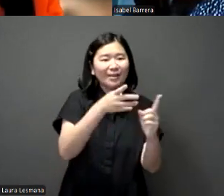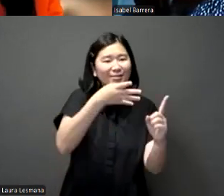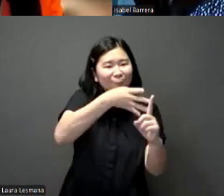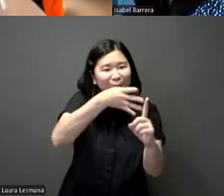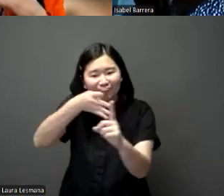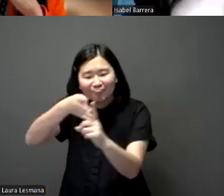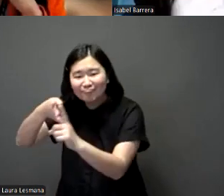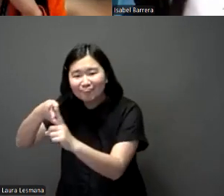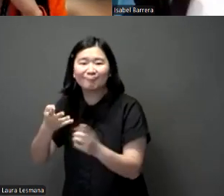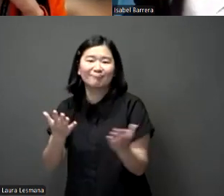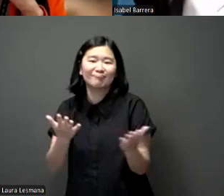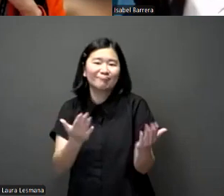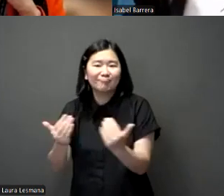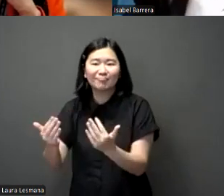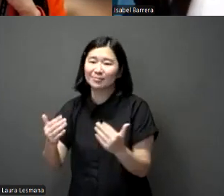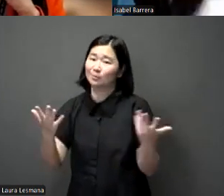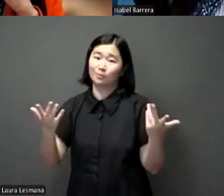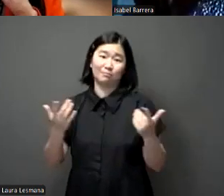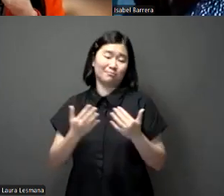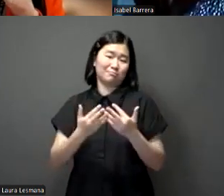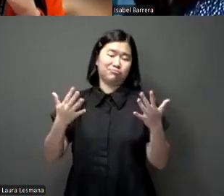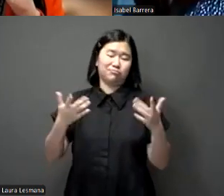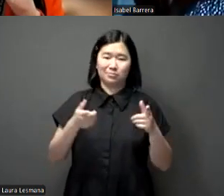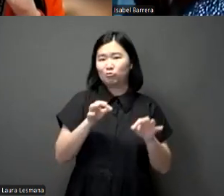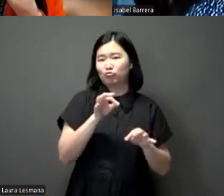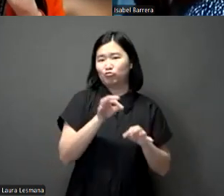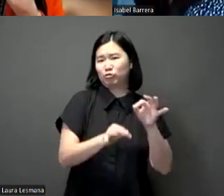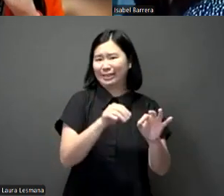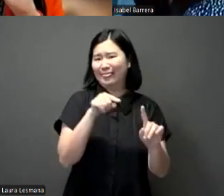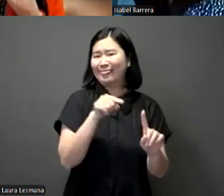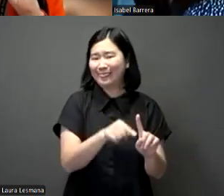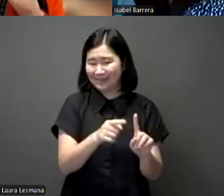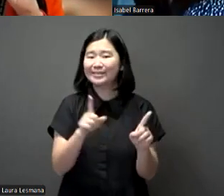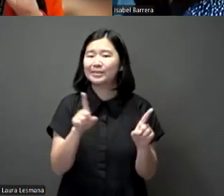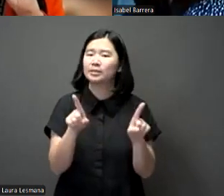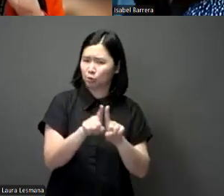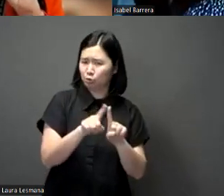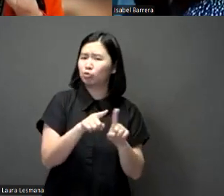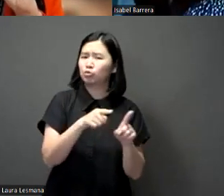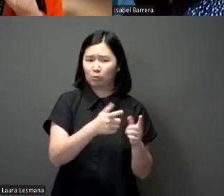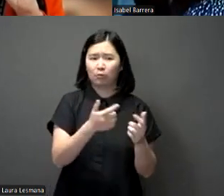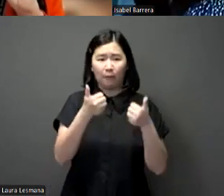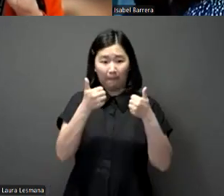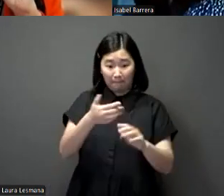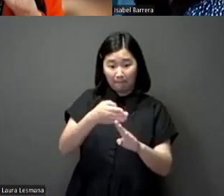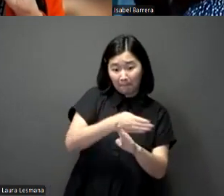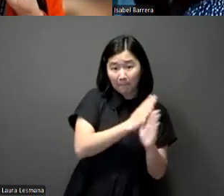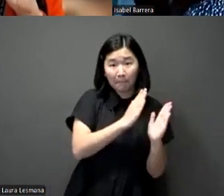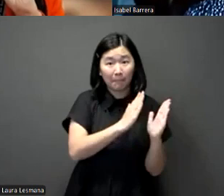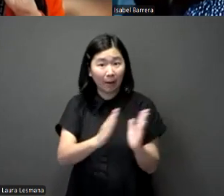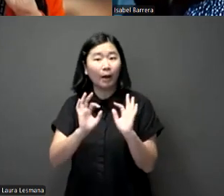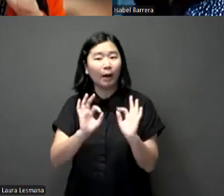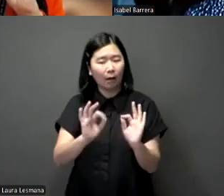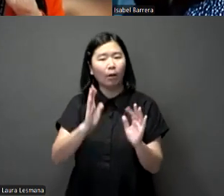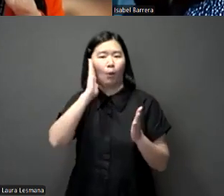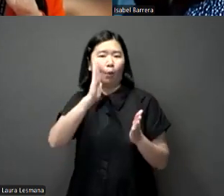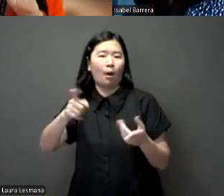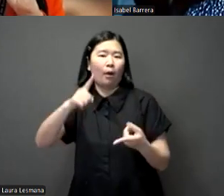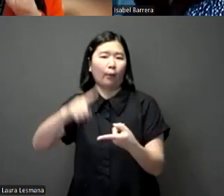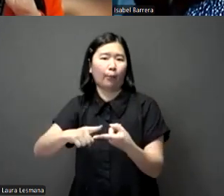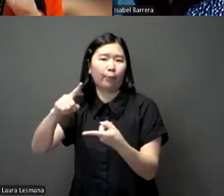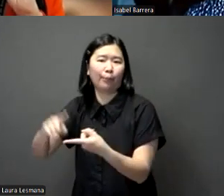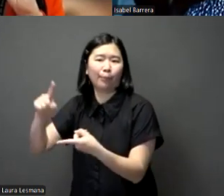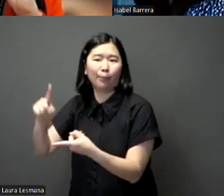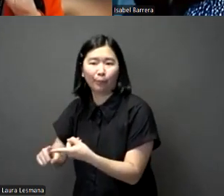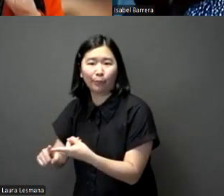¿cierto?, los casos mortales por esta enfermedad tengan un umbral de menos de 4 por cada 100.000. Y